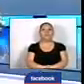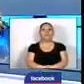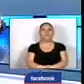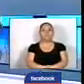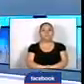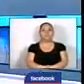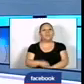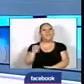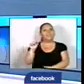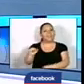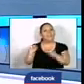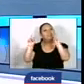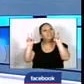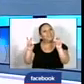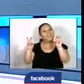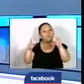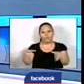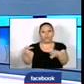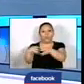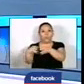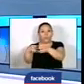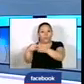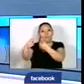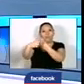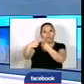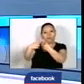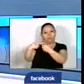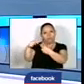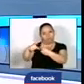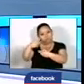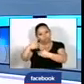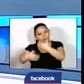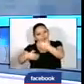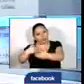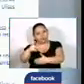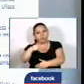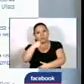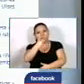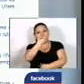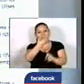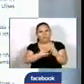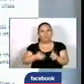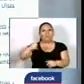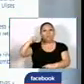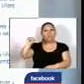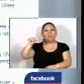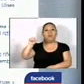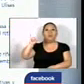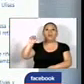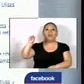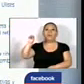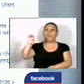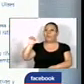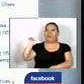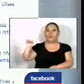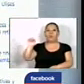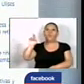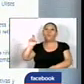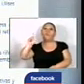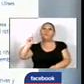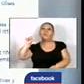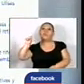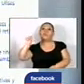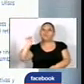Y sobre este caso el partido Arena inició un proceso sancionatorio en contra de Jaime Ulises Perla. Jaime Ulises